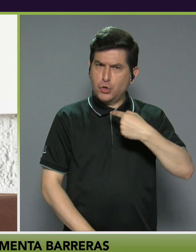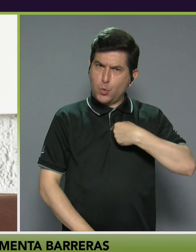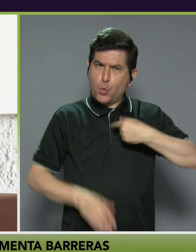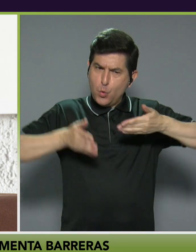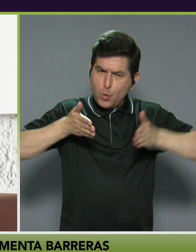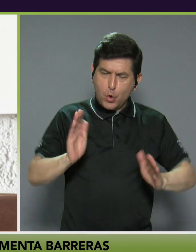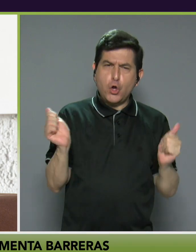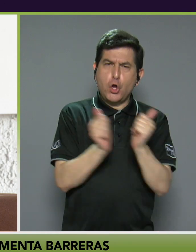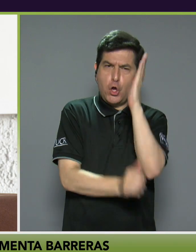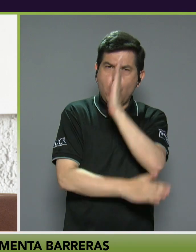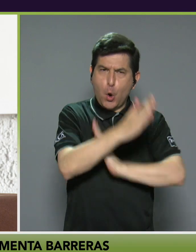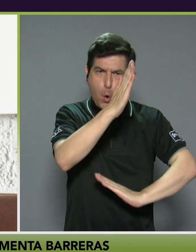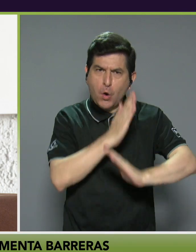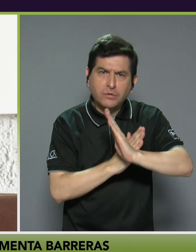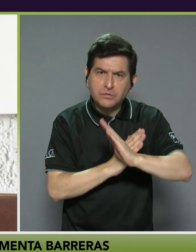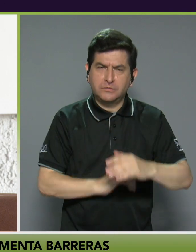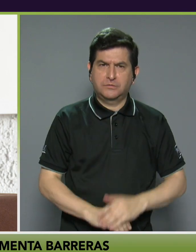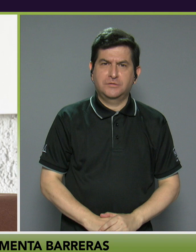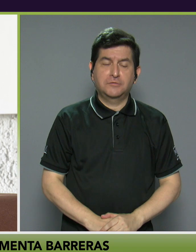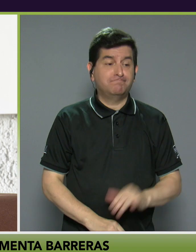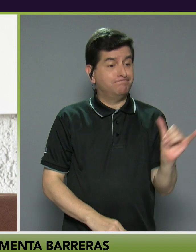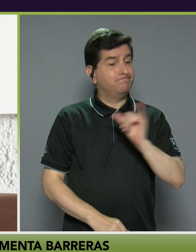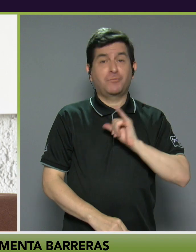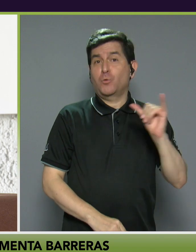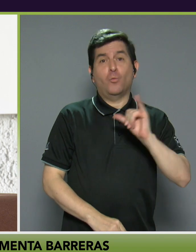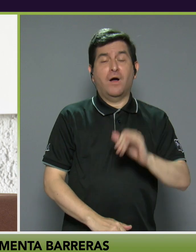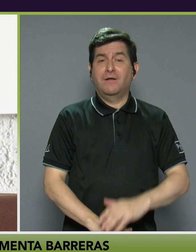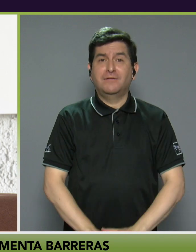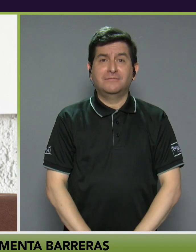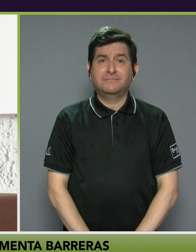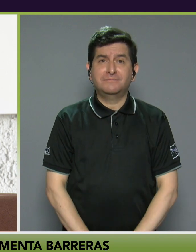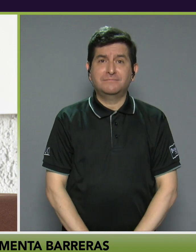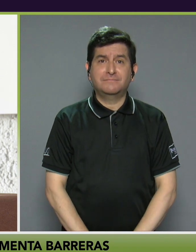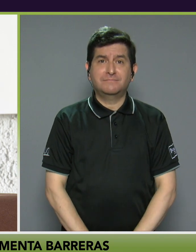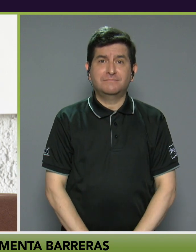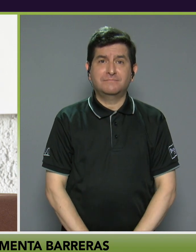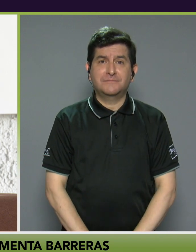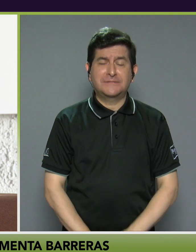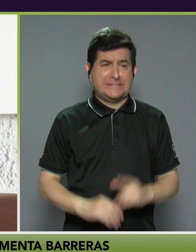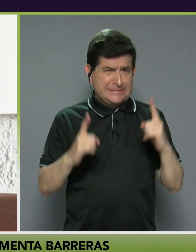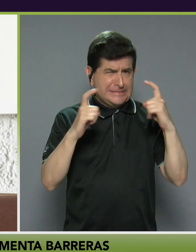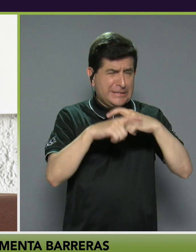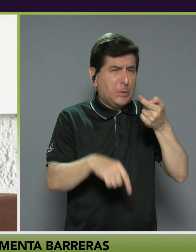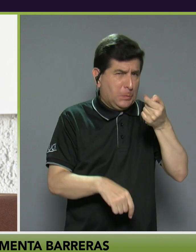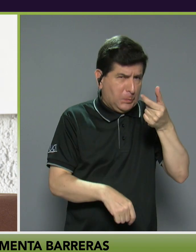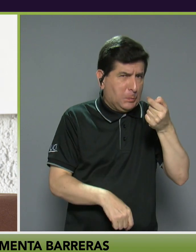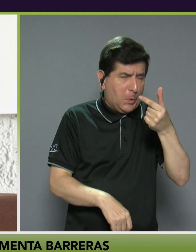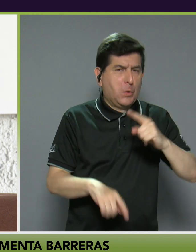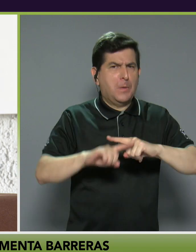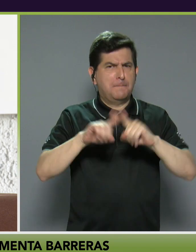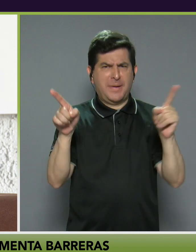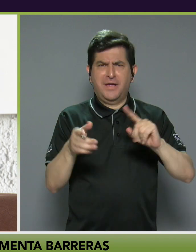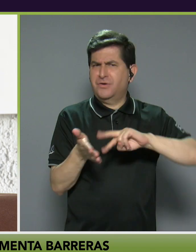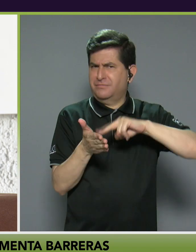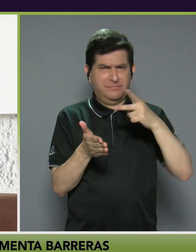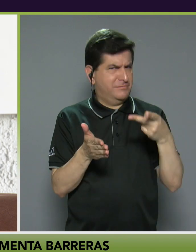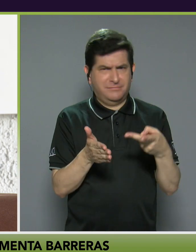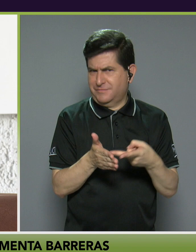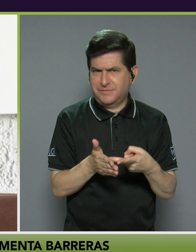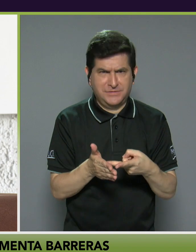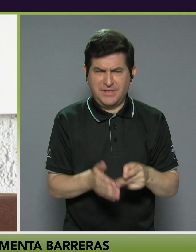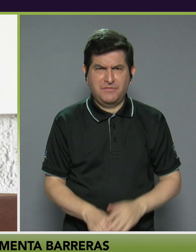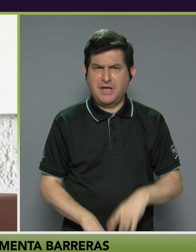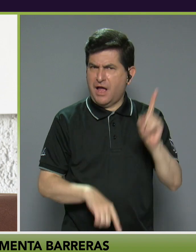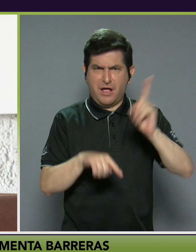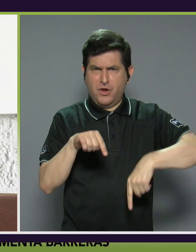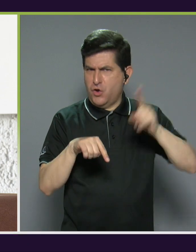y cuando uno tiene un hijo con discapacidad, pues también, digamos, se complica un poquito. Pero no quiero decir